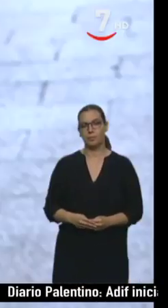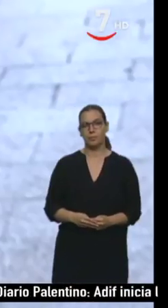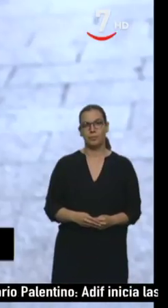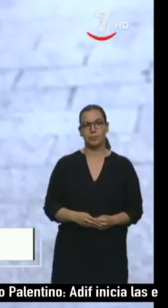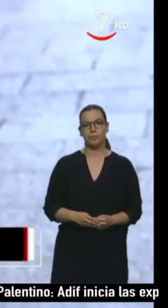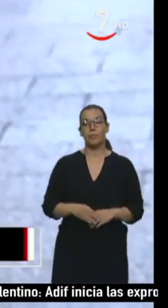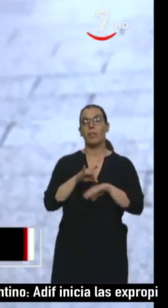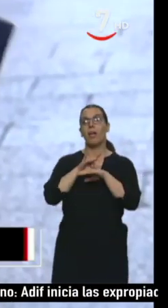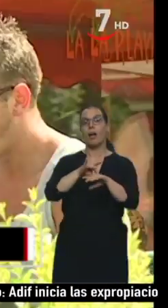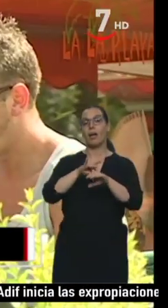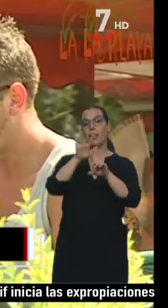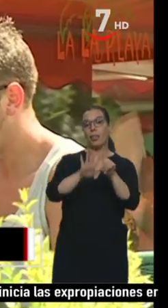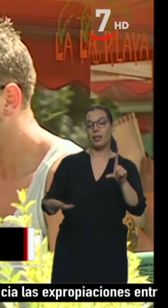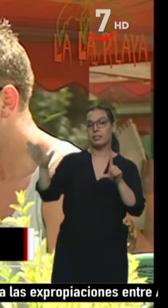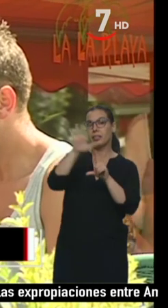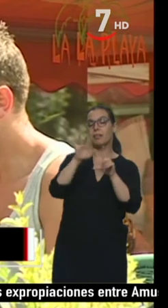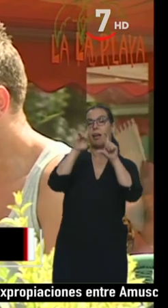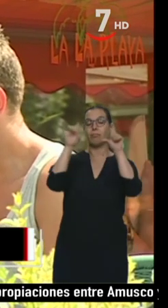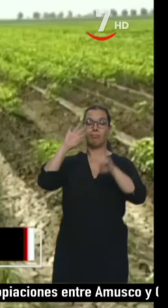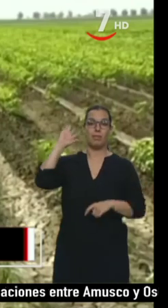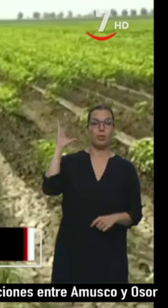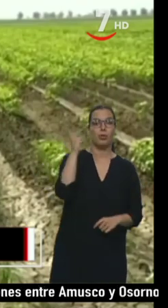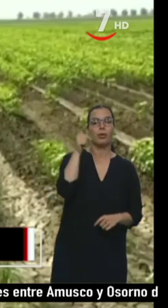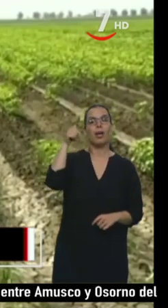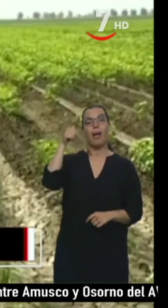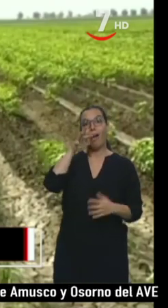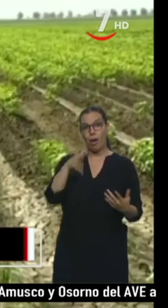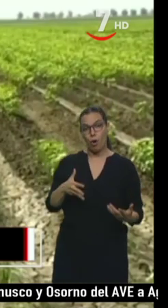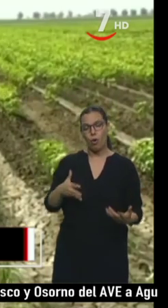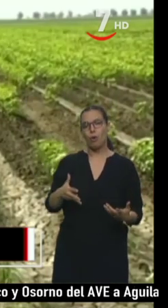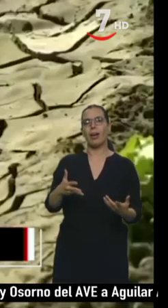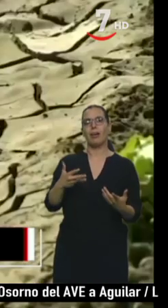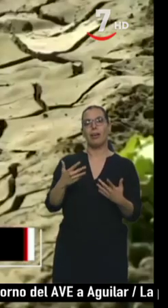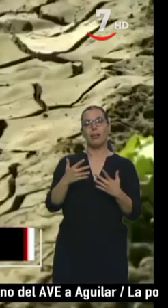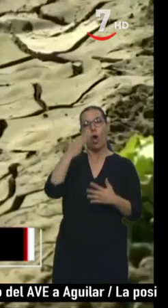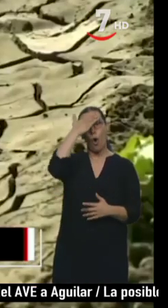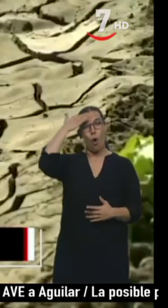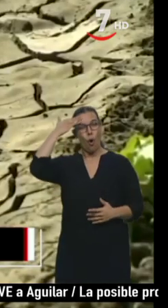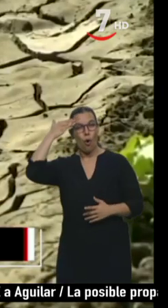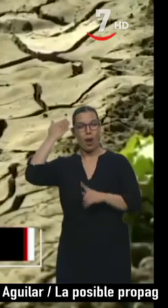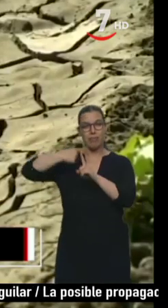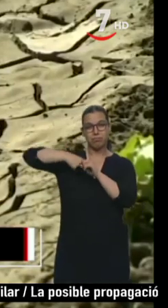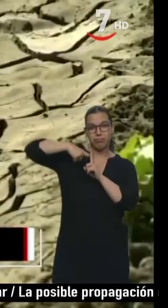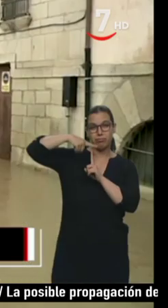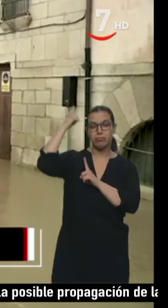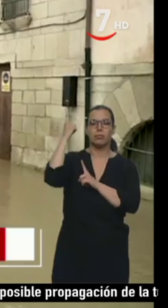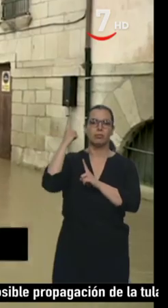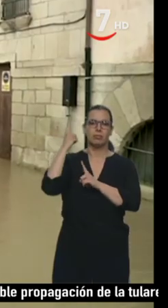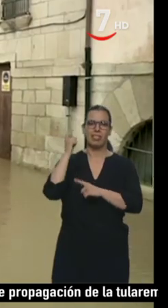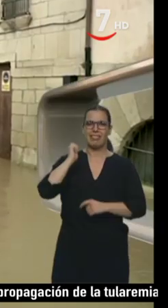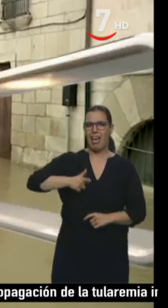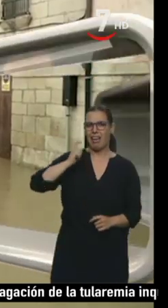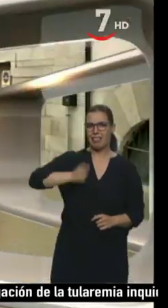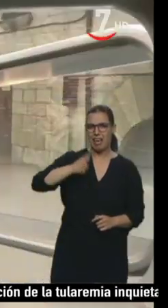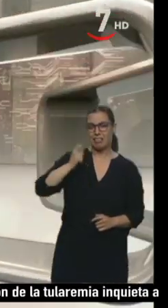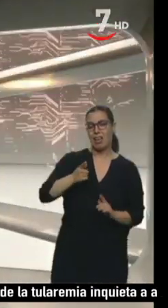La Agencia Estatal de Meteorología lo confirma, las olas de calor son ahora 10 veces más frecuentes. Como consecuencia, habrá más riesgo de sequías y de